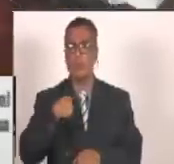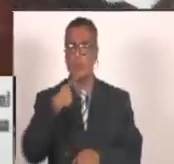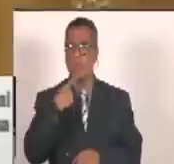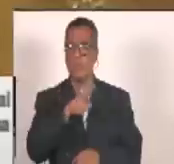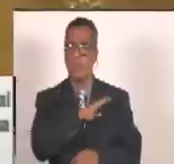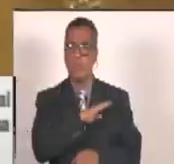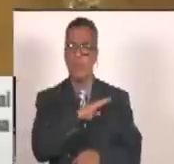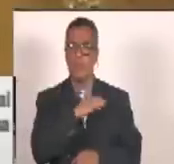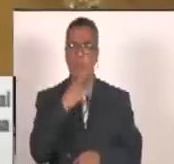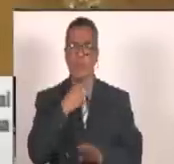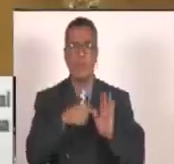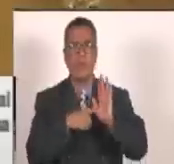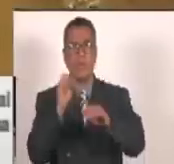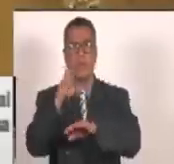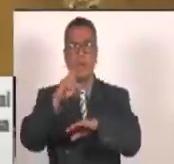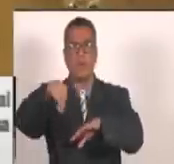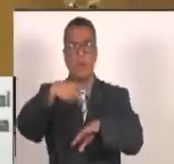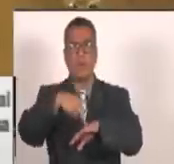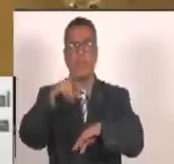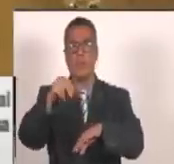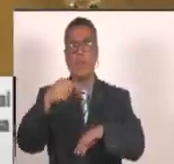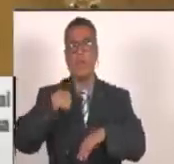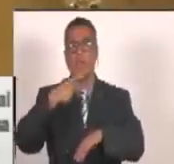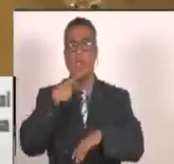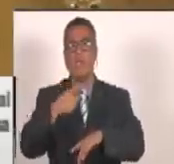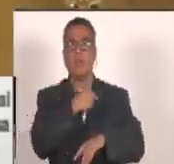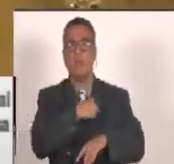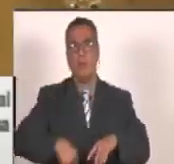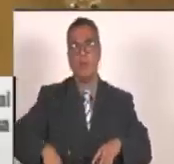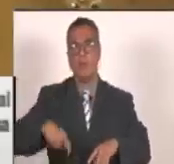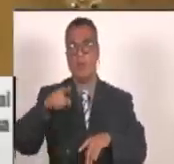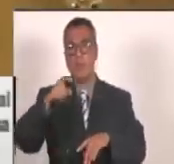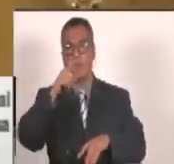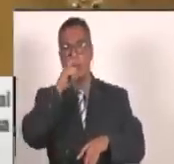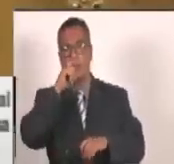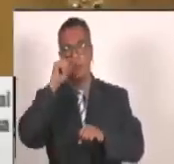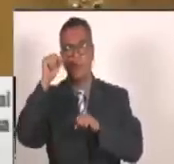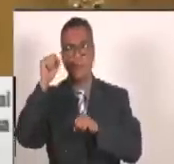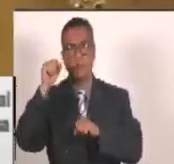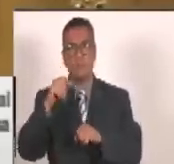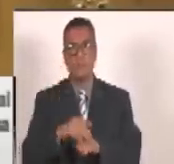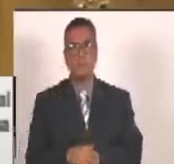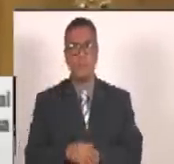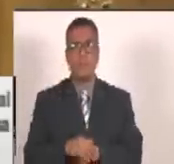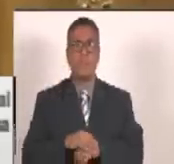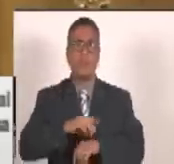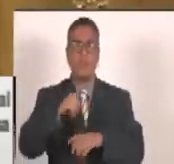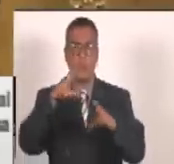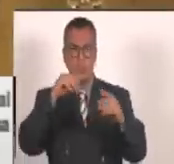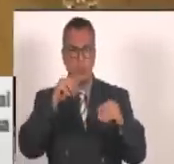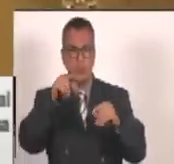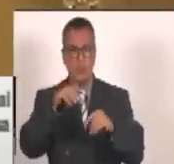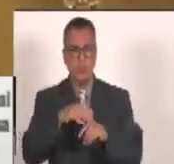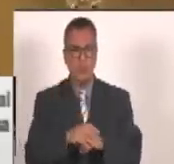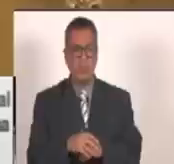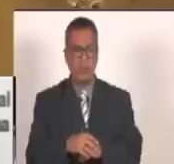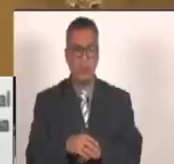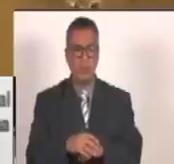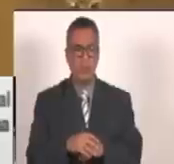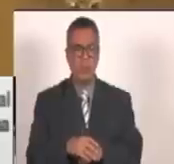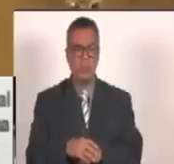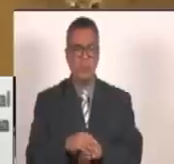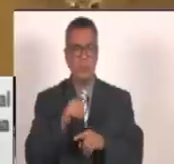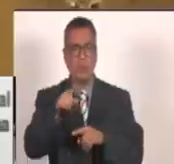yo delante de la Asamblea Nacional que no haya dicho ya el presidente Nicolás Maduro? Y les voy a hablar